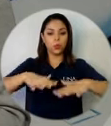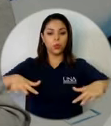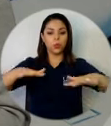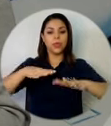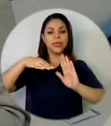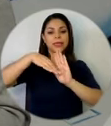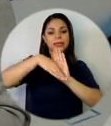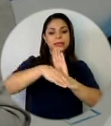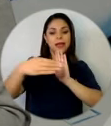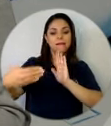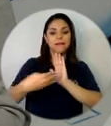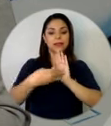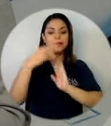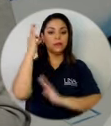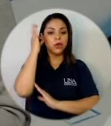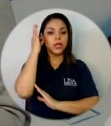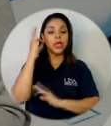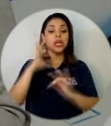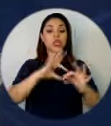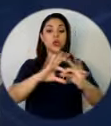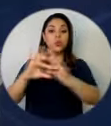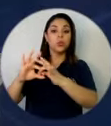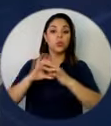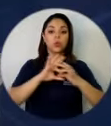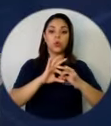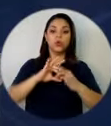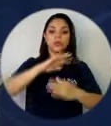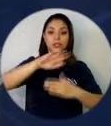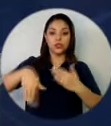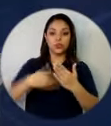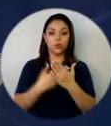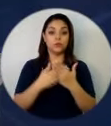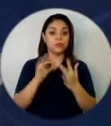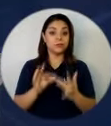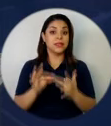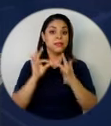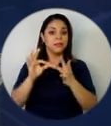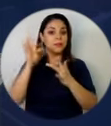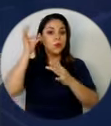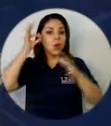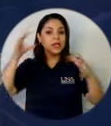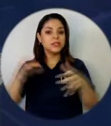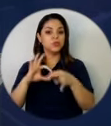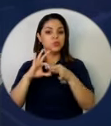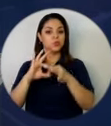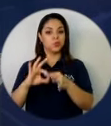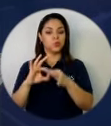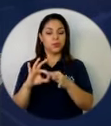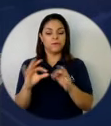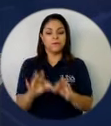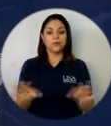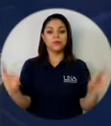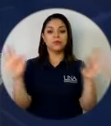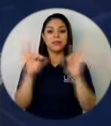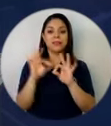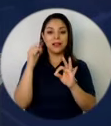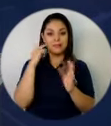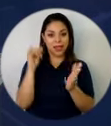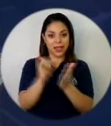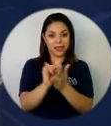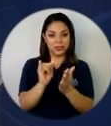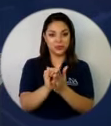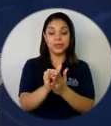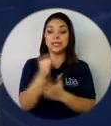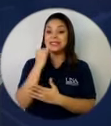de afectación de las mujeres. Y la unión de todos y todas, pero particularmente de nosotras, es Exacto. fundamental para esto,